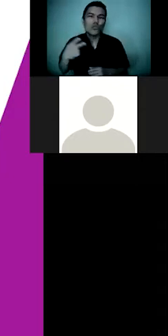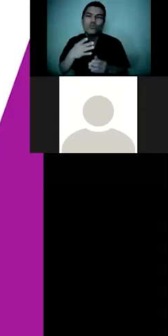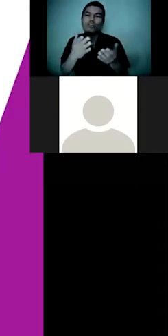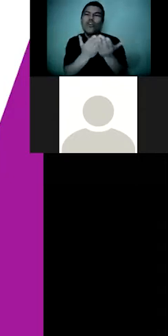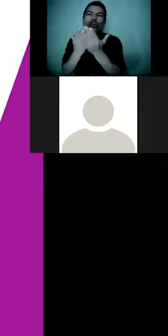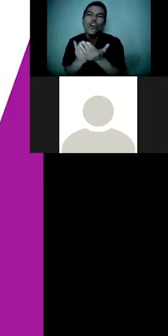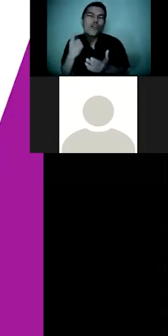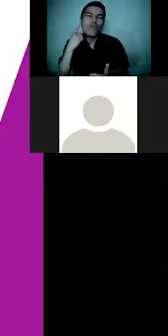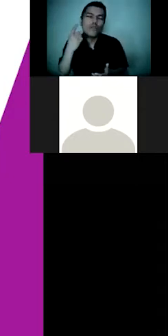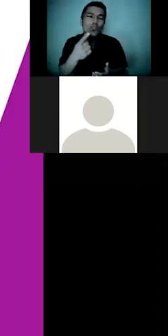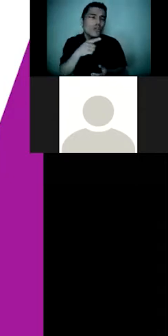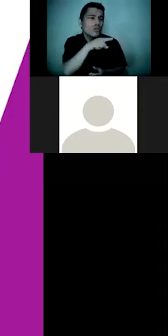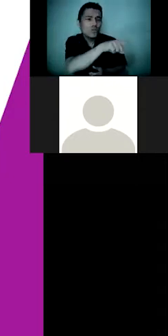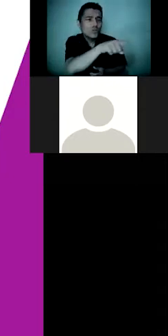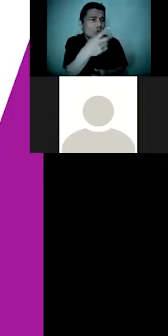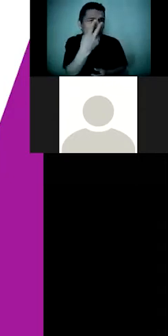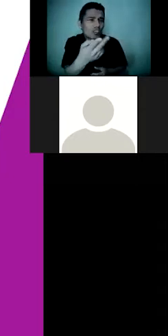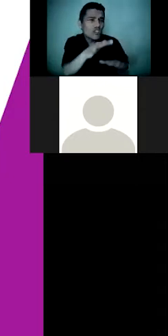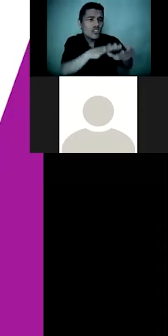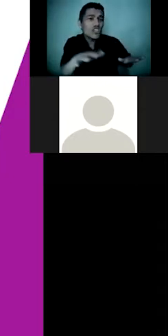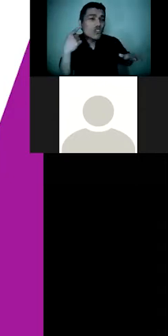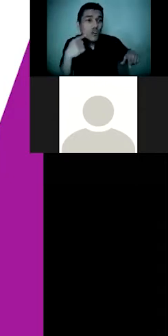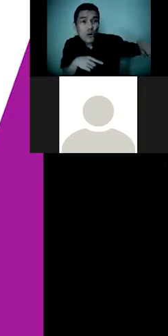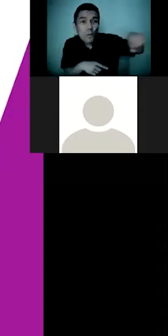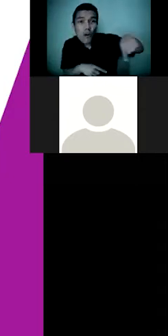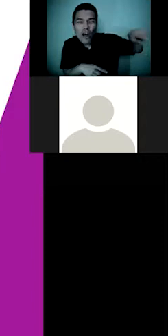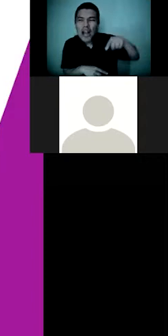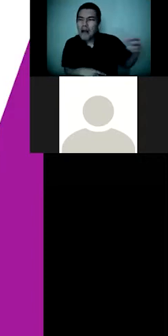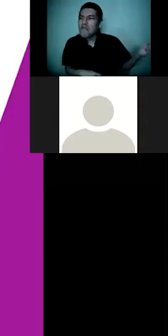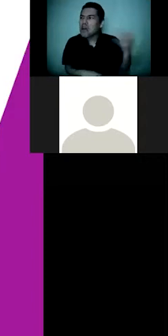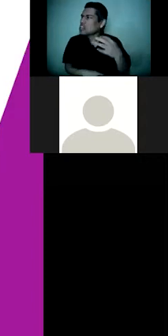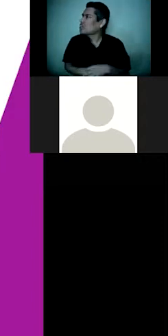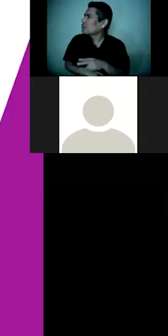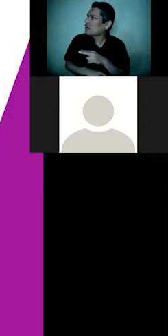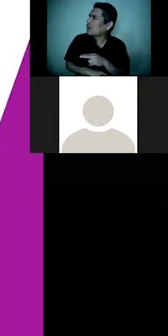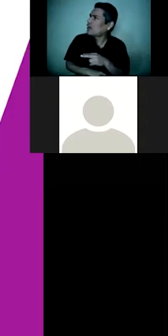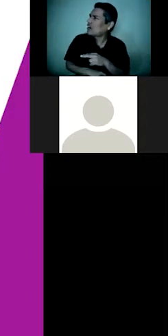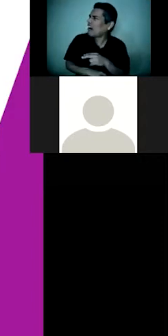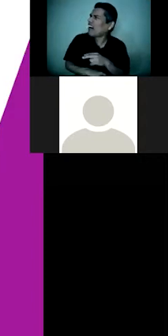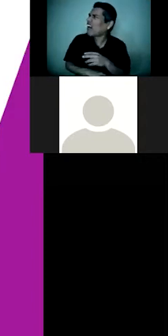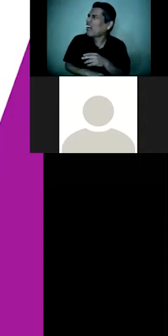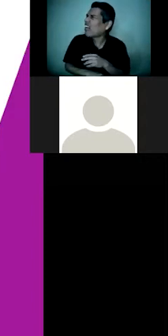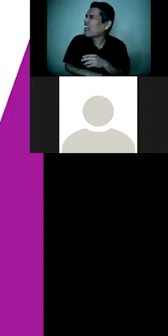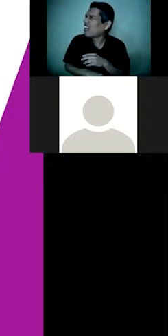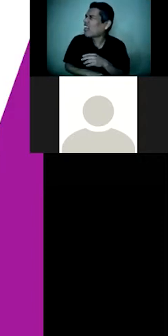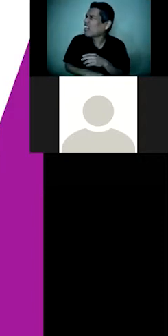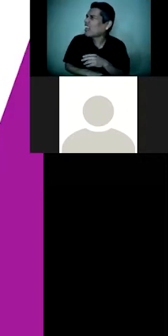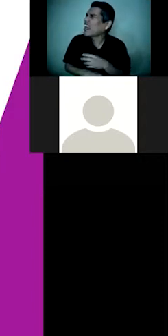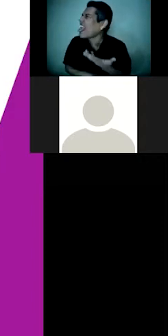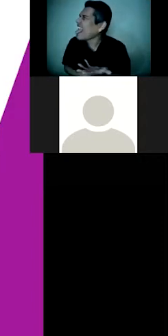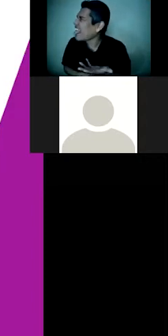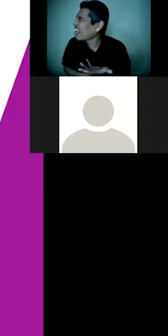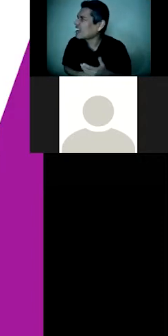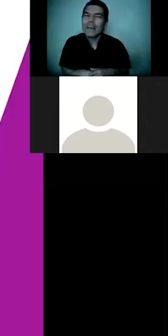intérprete. Los dos venimos del colegio de sordos. ¿Tú conoces a algún niño sordo que vive por acá?